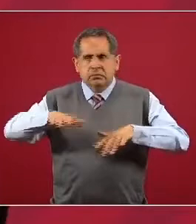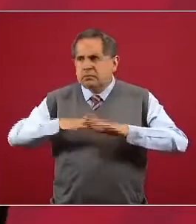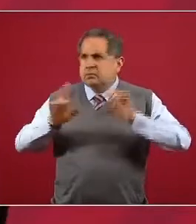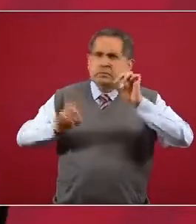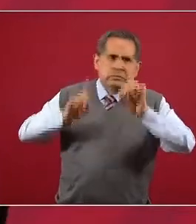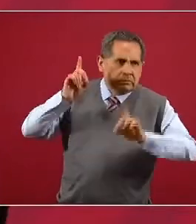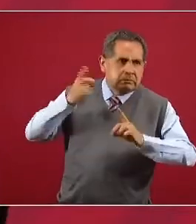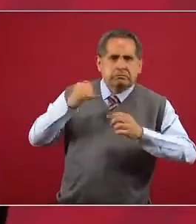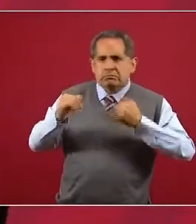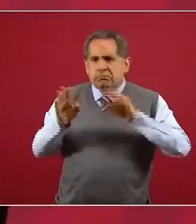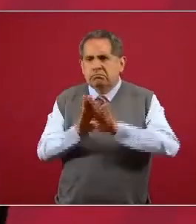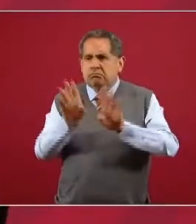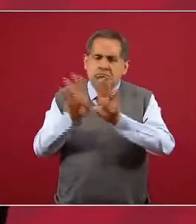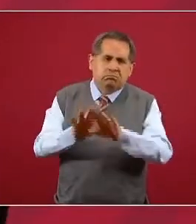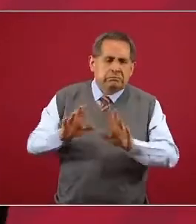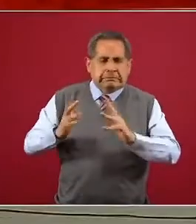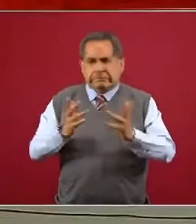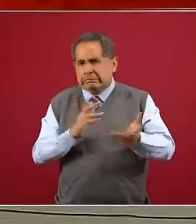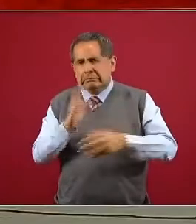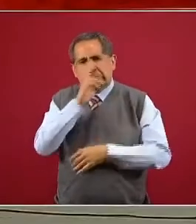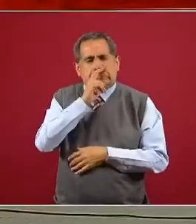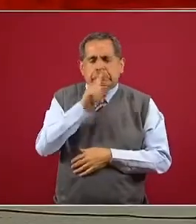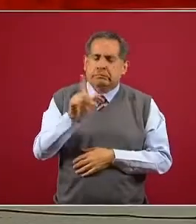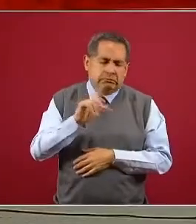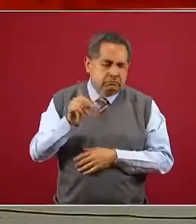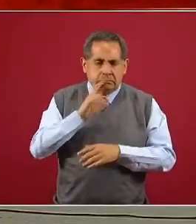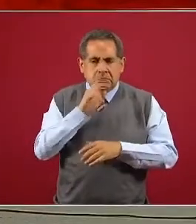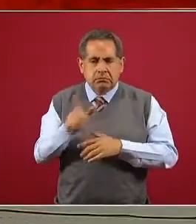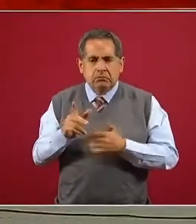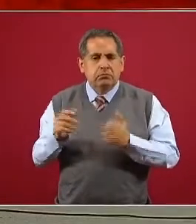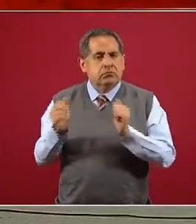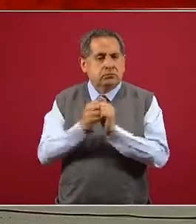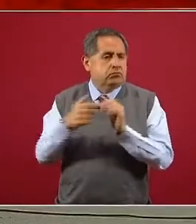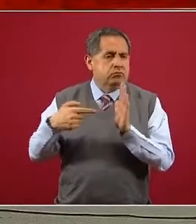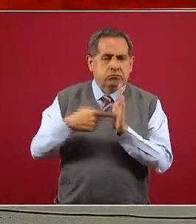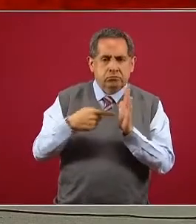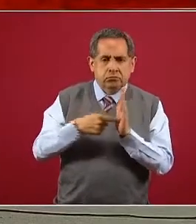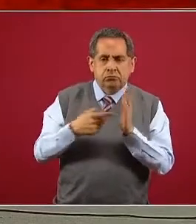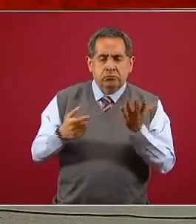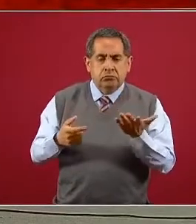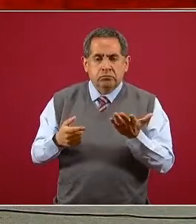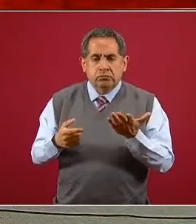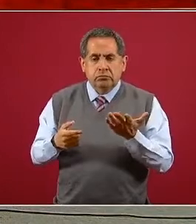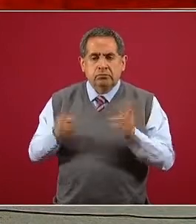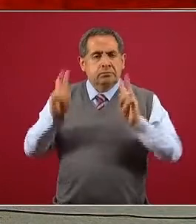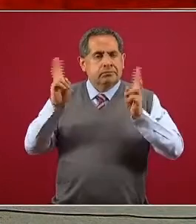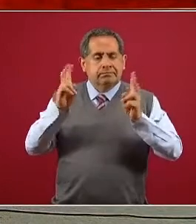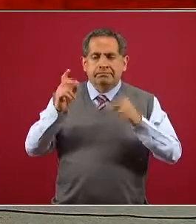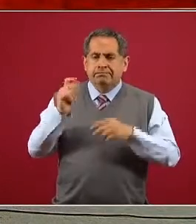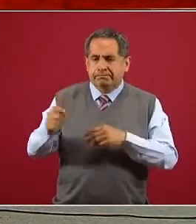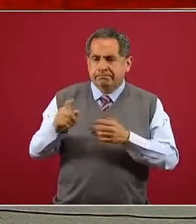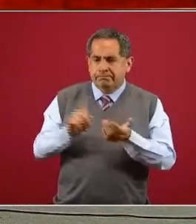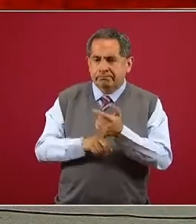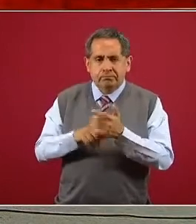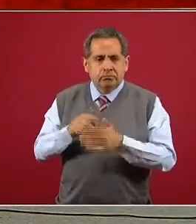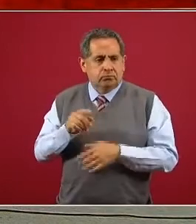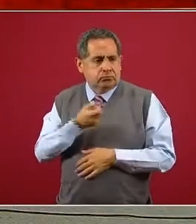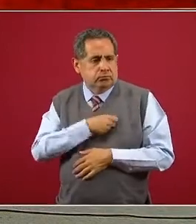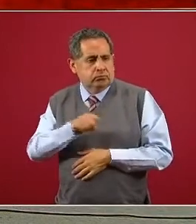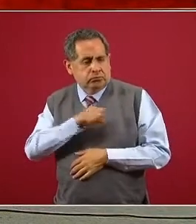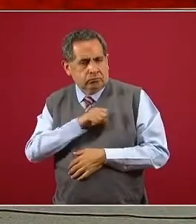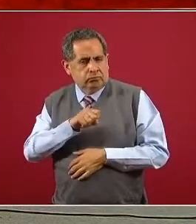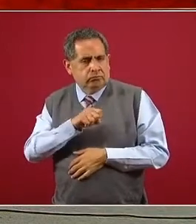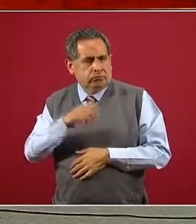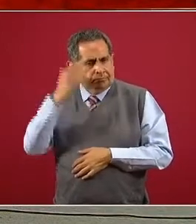población de si no sería más conveniente, con base en la acción extraordinaria en materia de salubridad